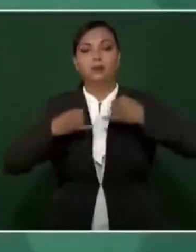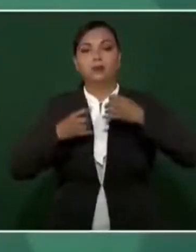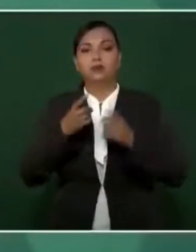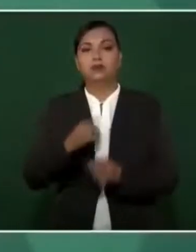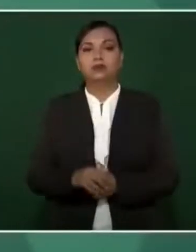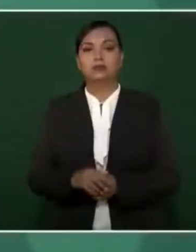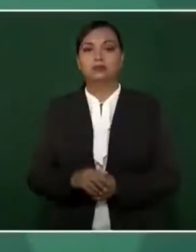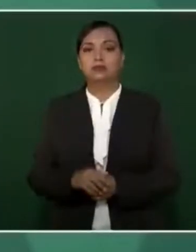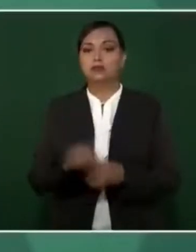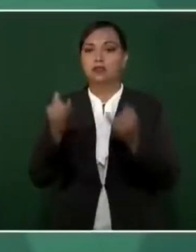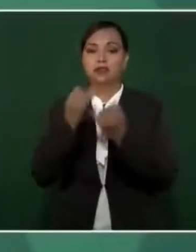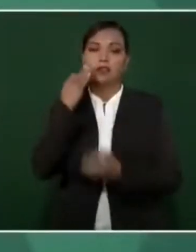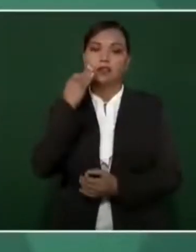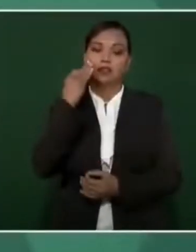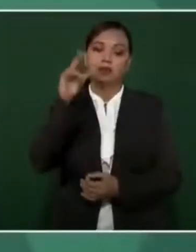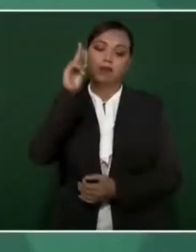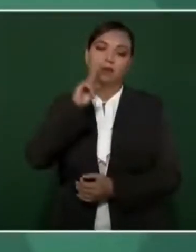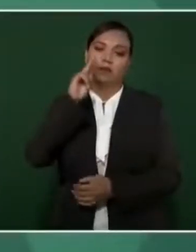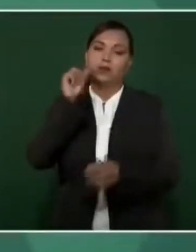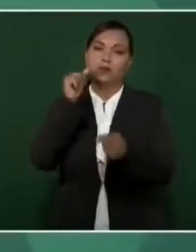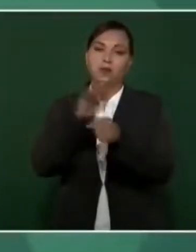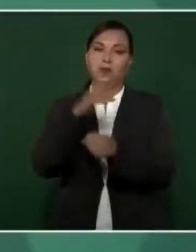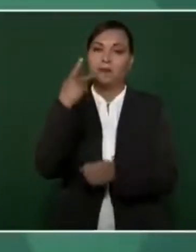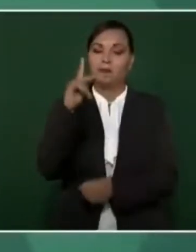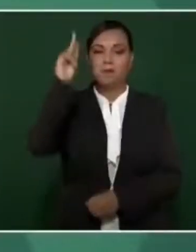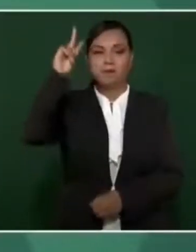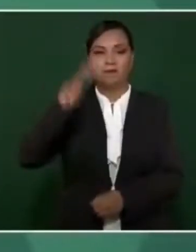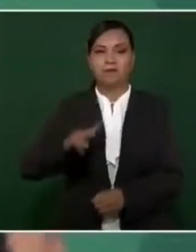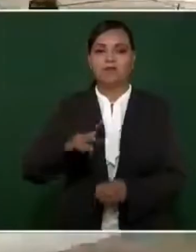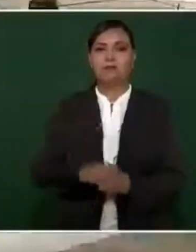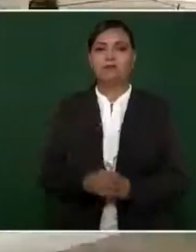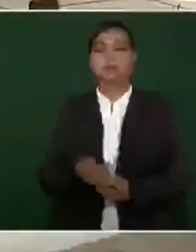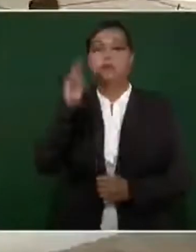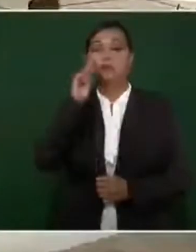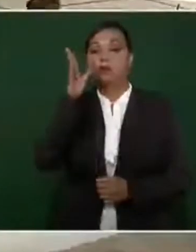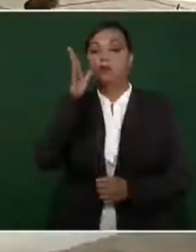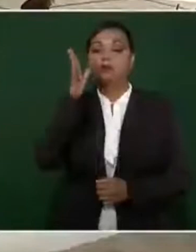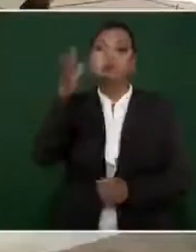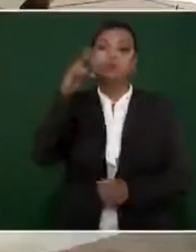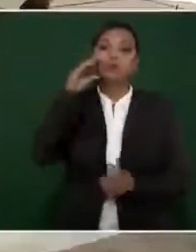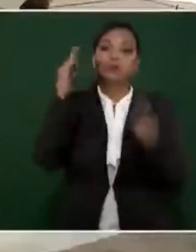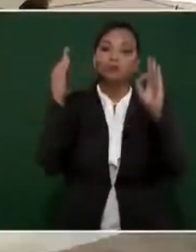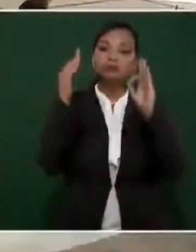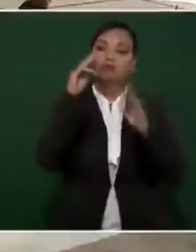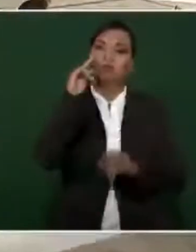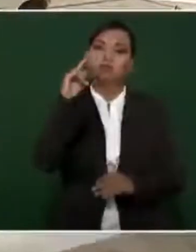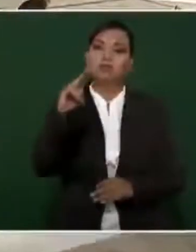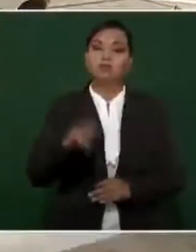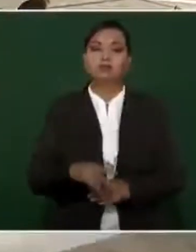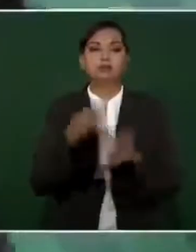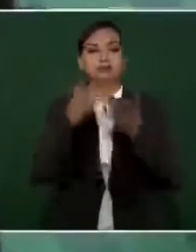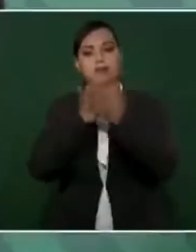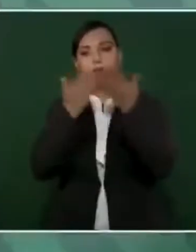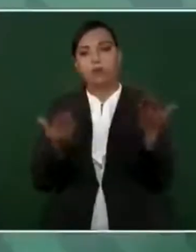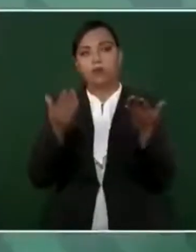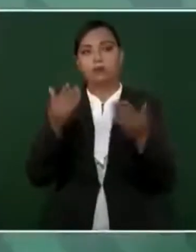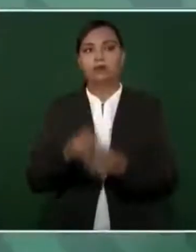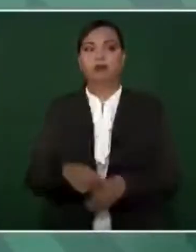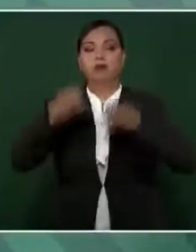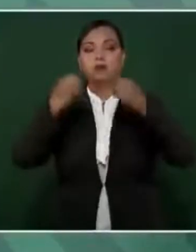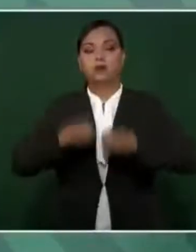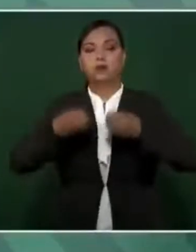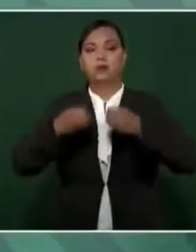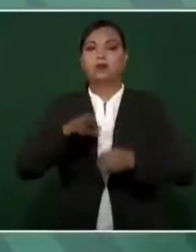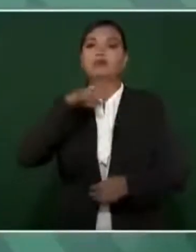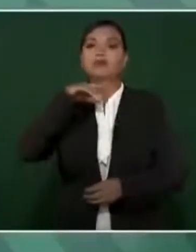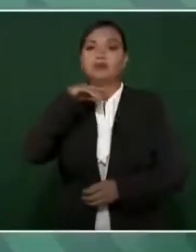tiempo ha mostrado cuáles son su realidad. Y viendo para adelante, como dice el presidente, es lo que estamos ahorita ocupados y preocupados y